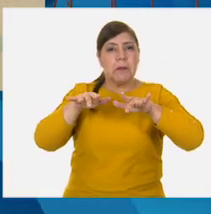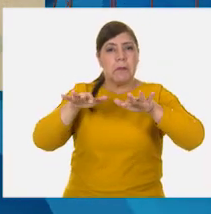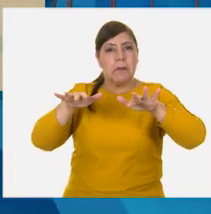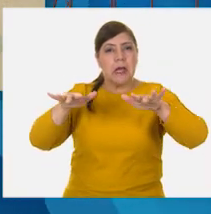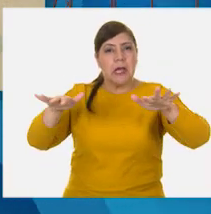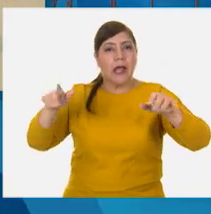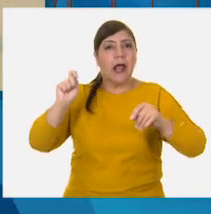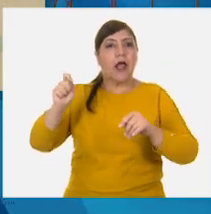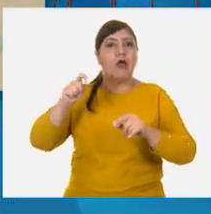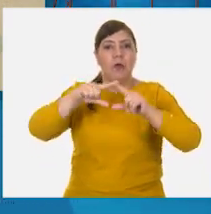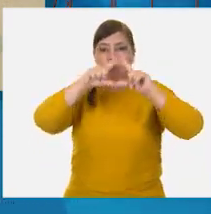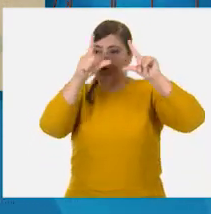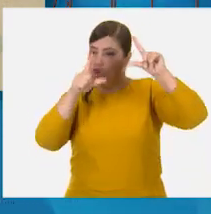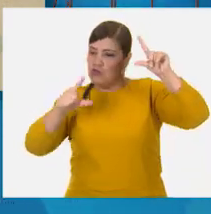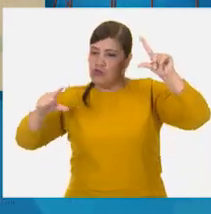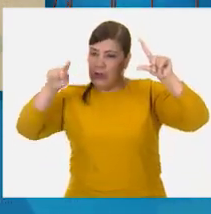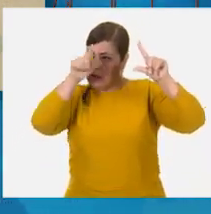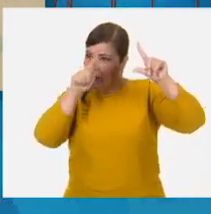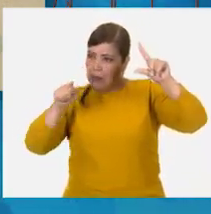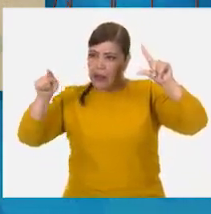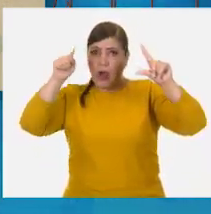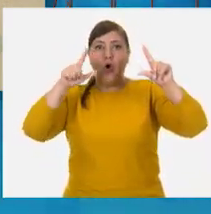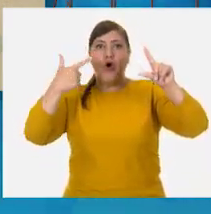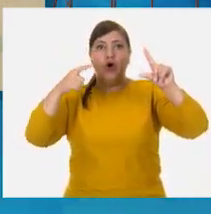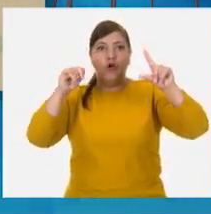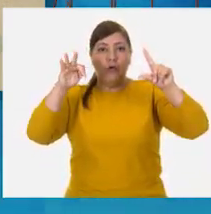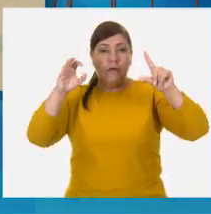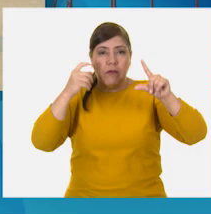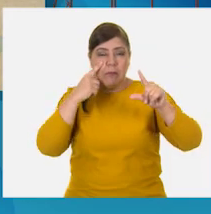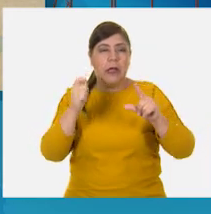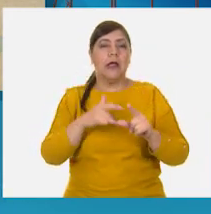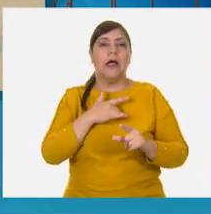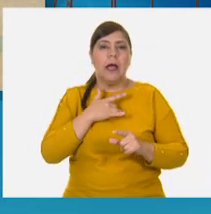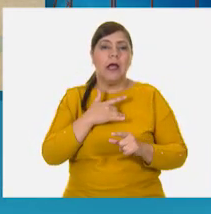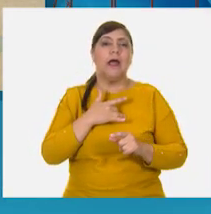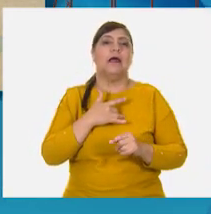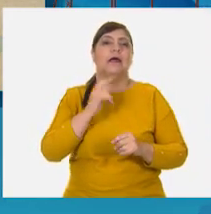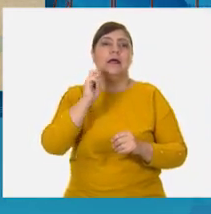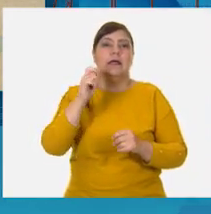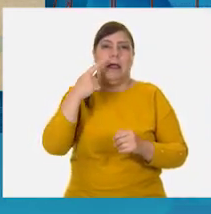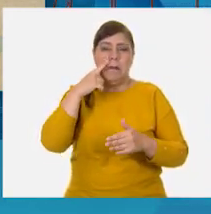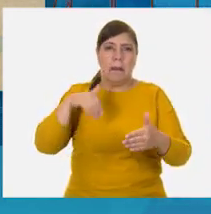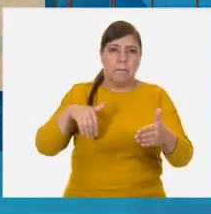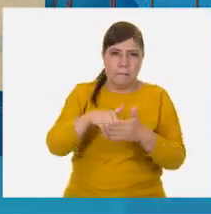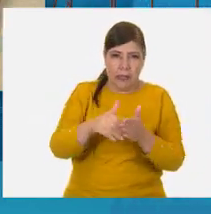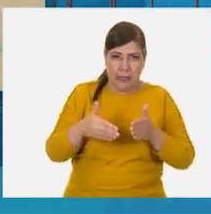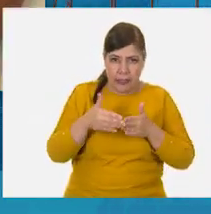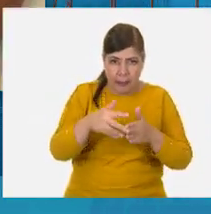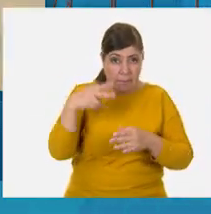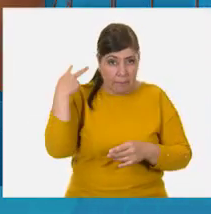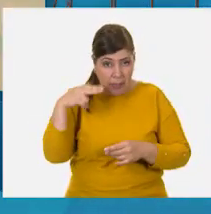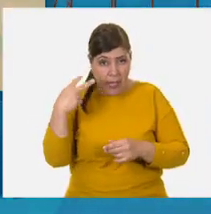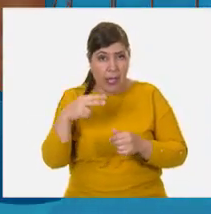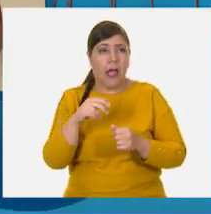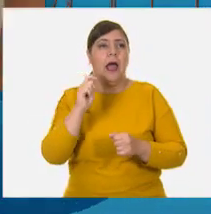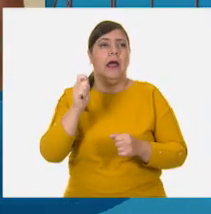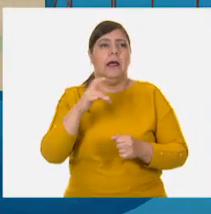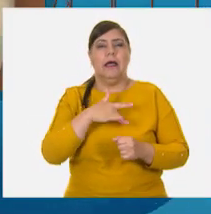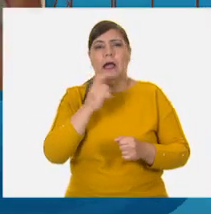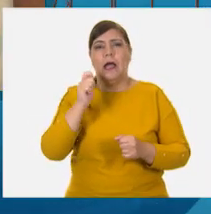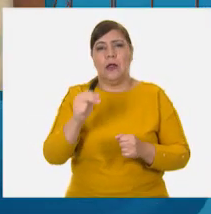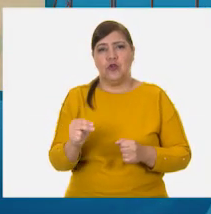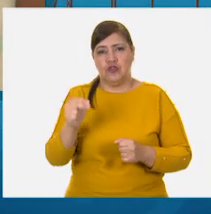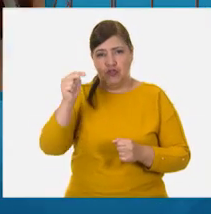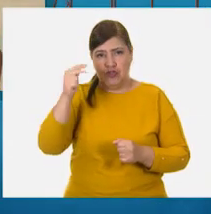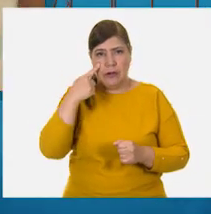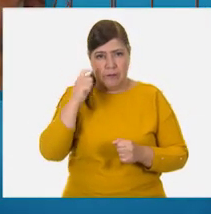del Golfo de México, en un entorno que coincide con el más inmediato mercado interior del puerto desde Veracruz hasta la barra de Nautla, hacia el norte